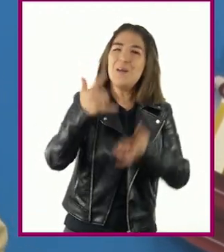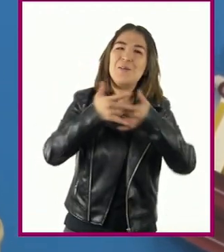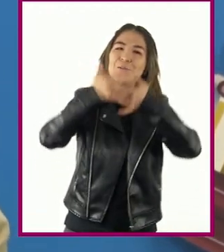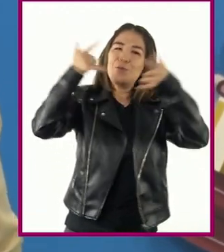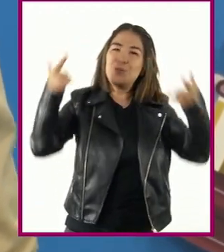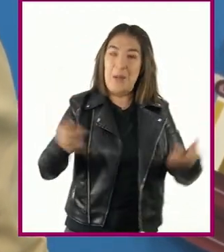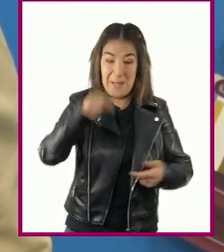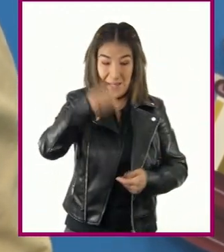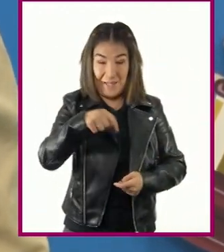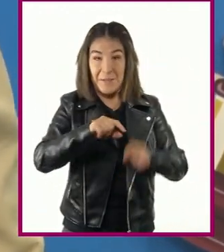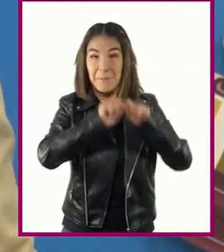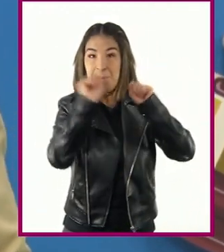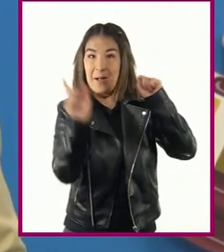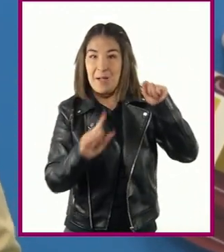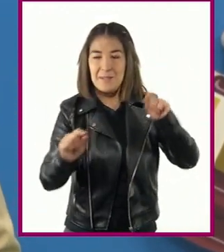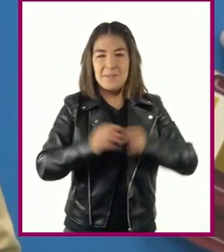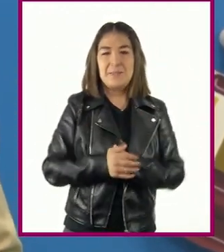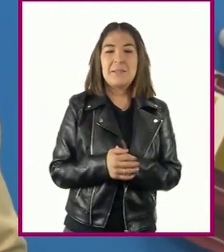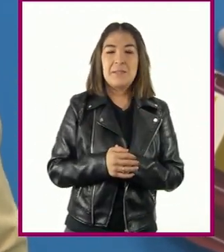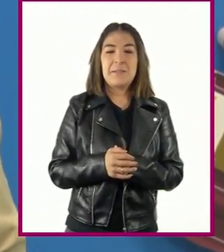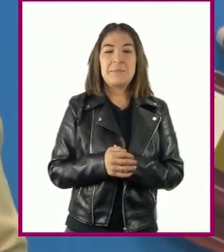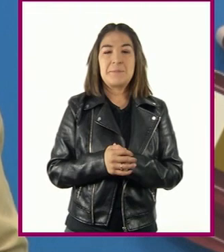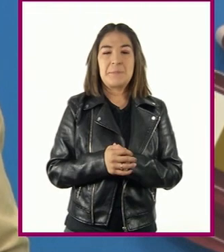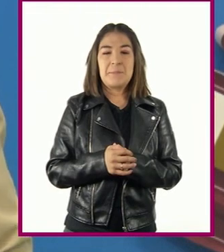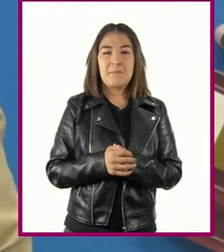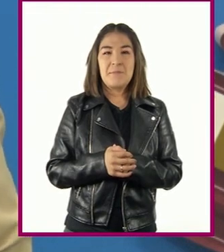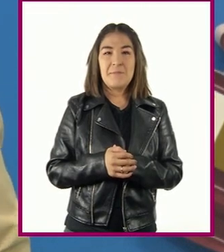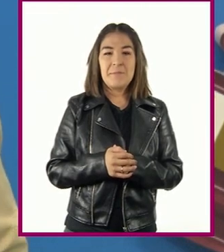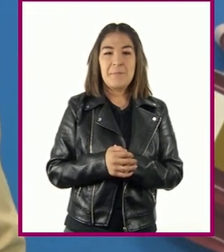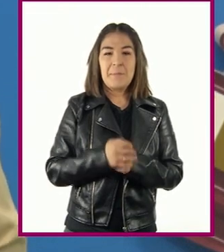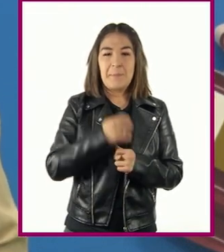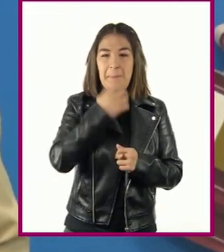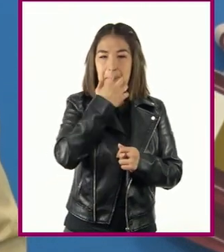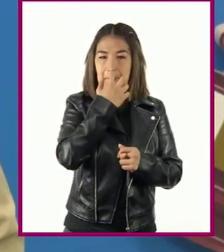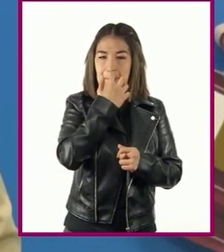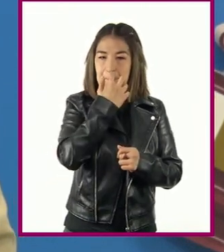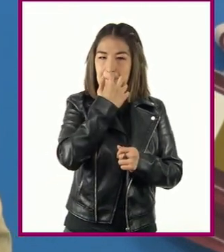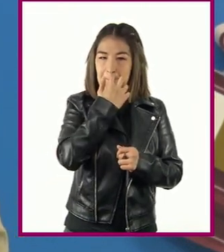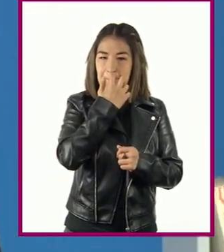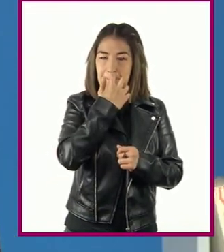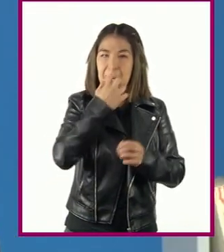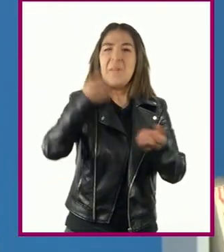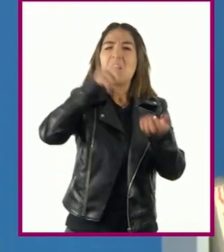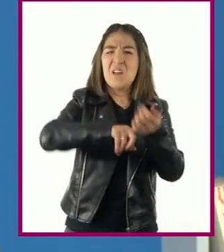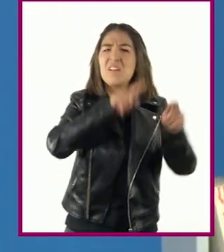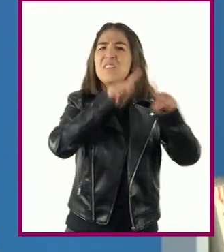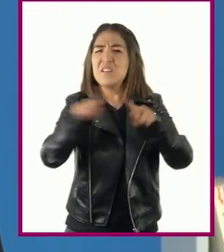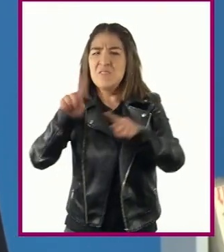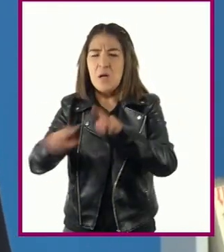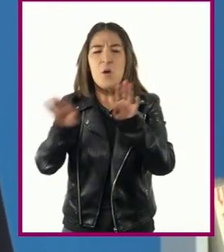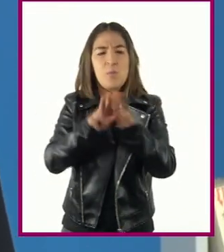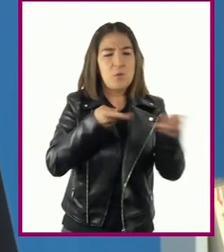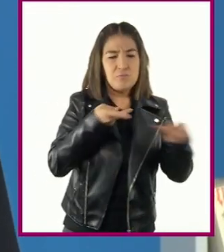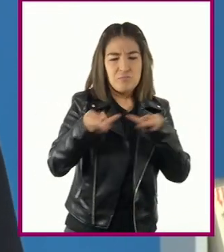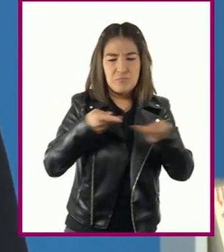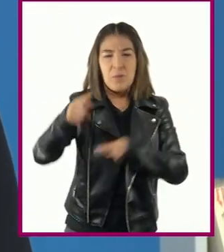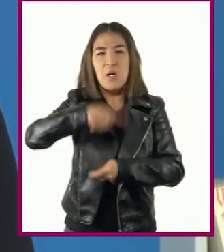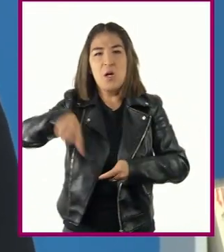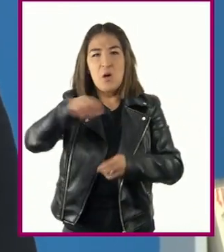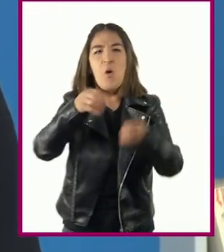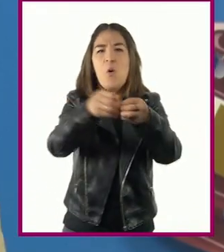país, desde el siglo XVI hemos pasado por varias formas de organización. Durante casi 3